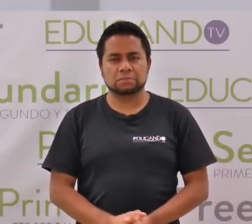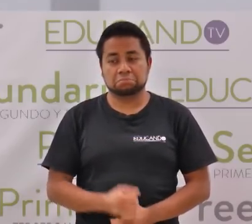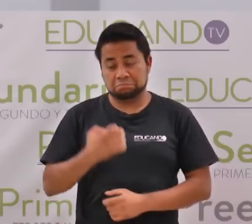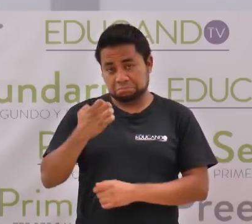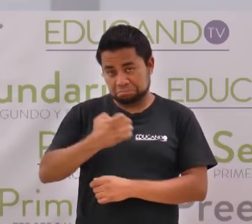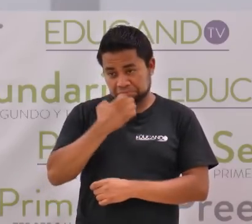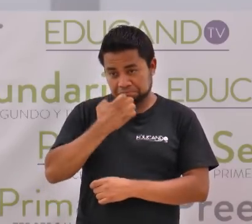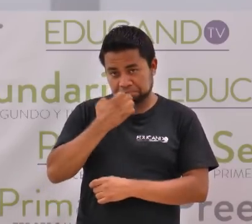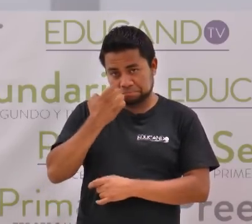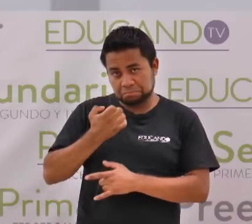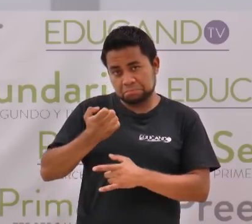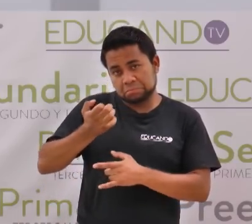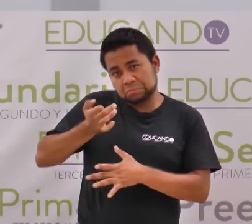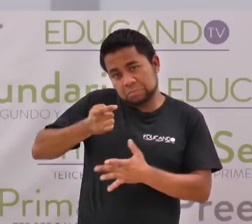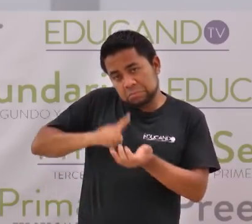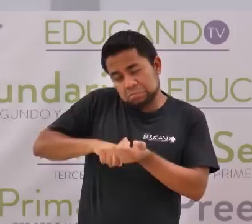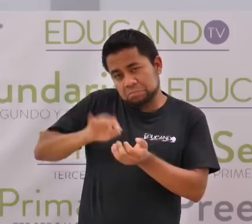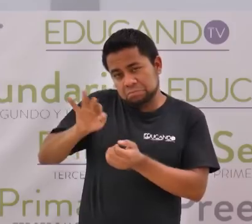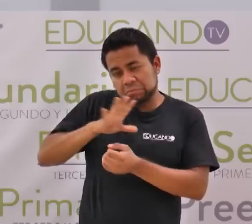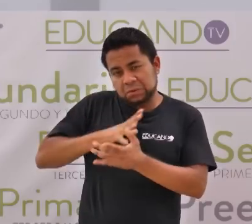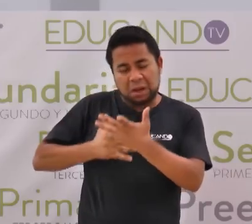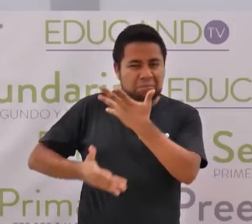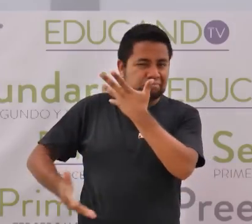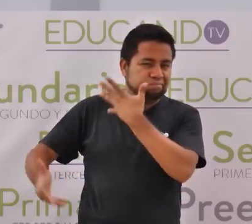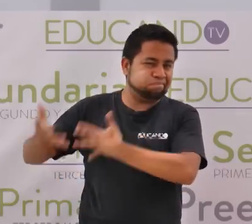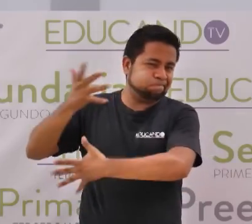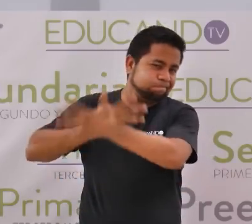En tu escuela a lo mejor hay violencia.